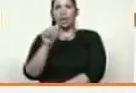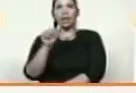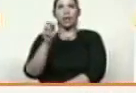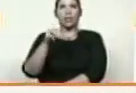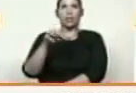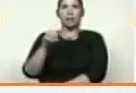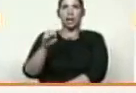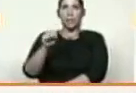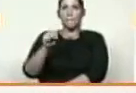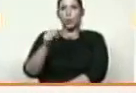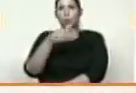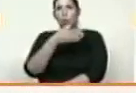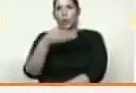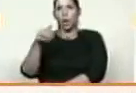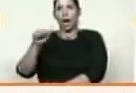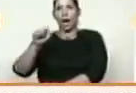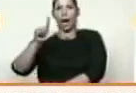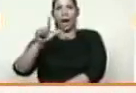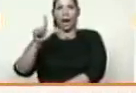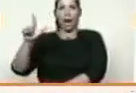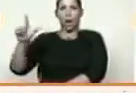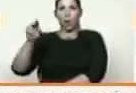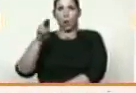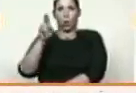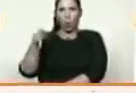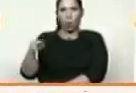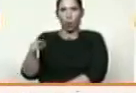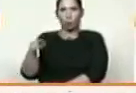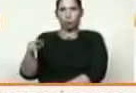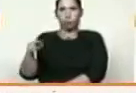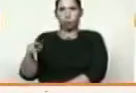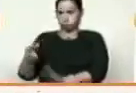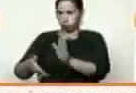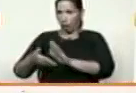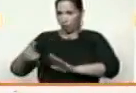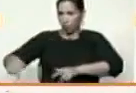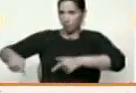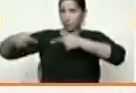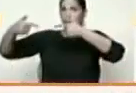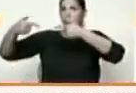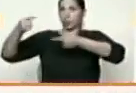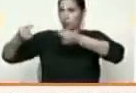Vamos a debatir, pues. O sea, es probable que usted tenga la razón.